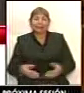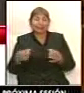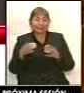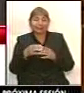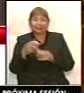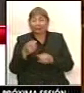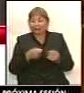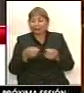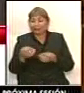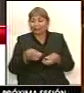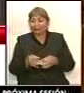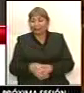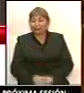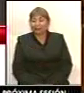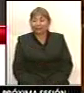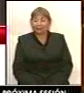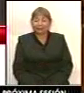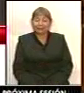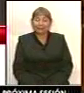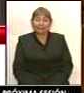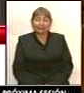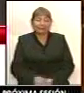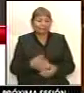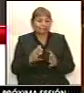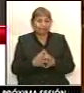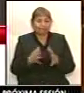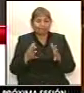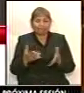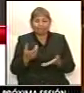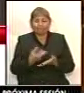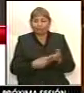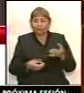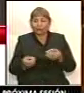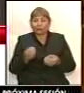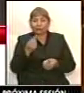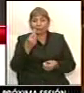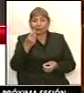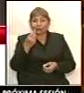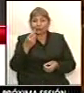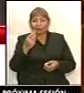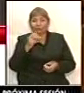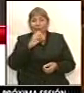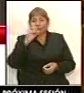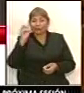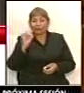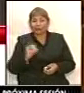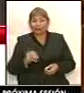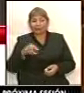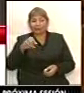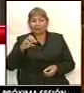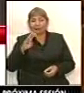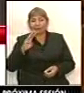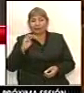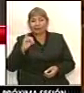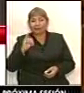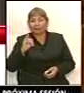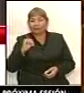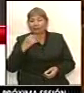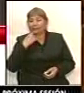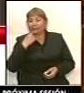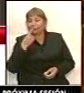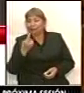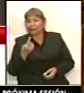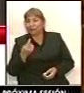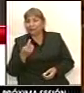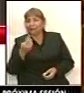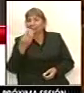agropecuario es uno de los que contribuye con un 11% del PBI, genera el 33%